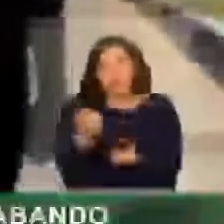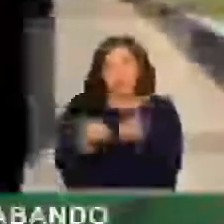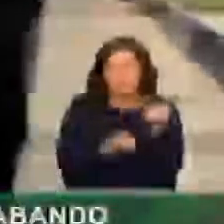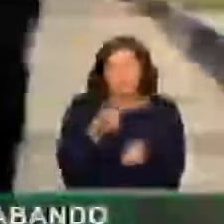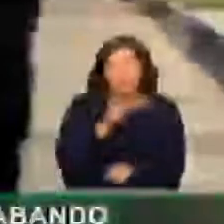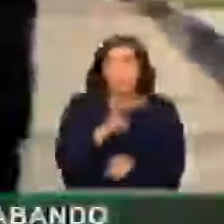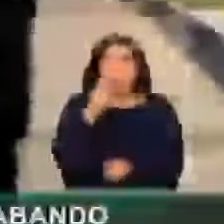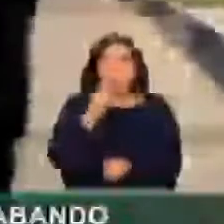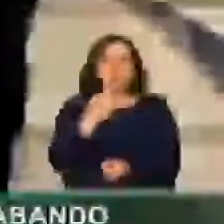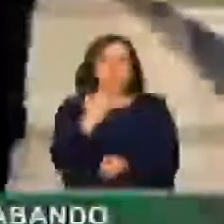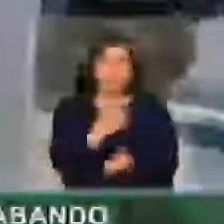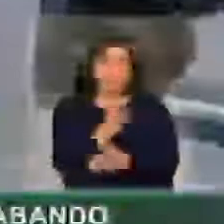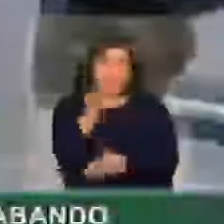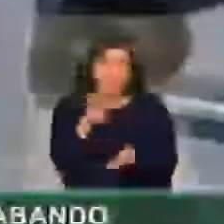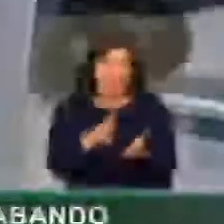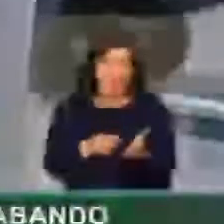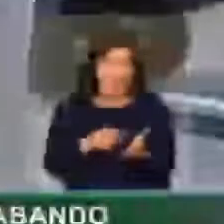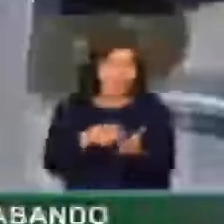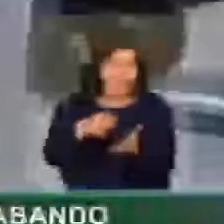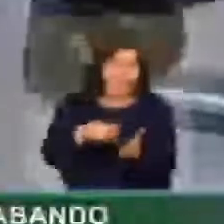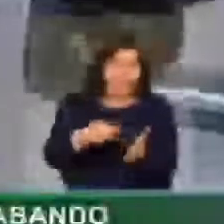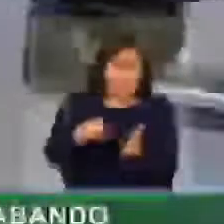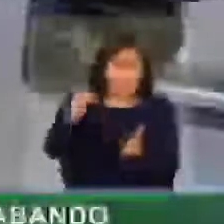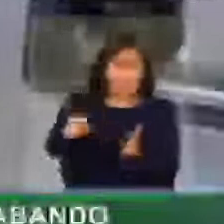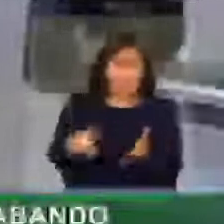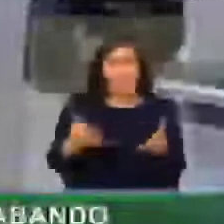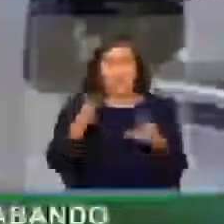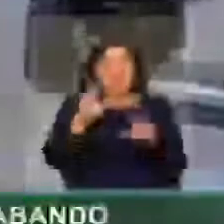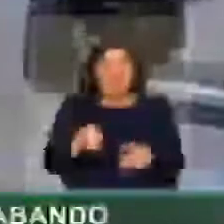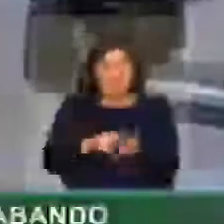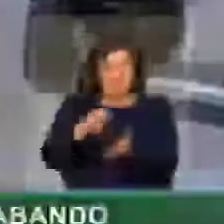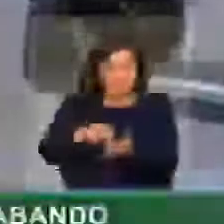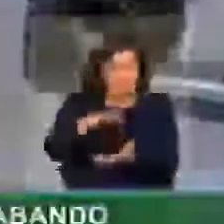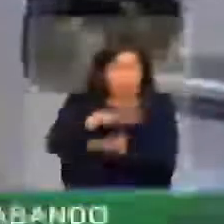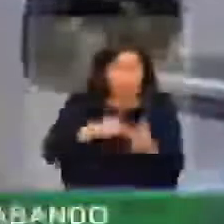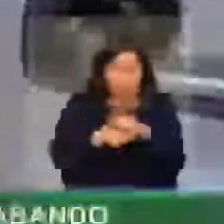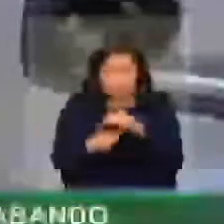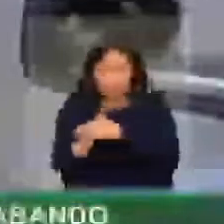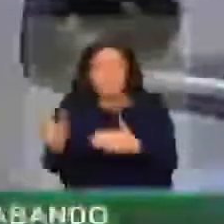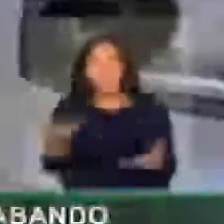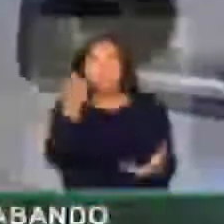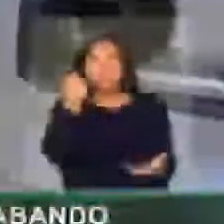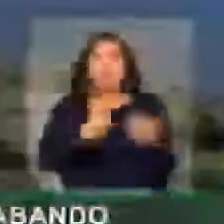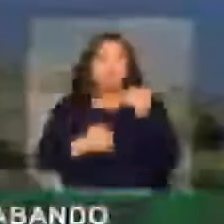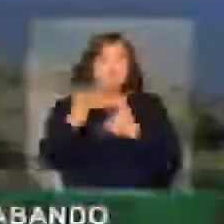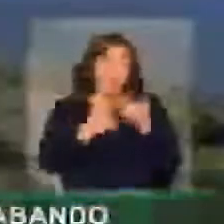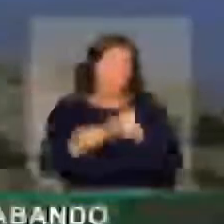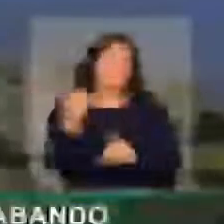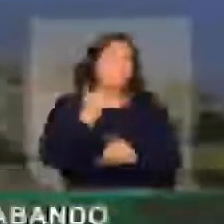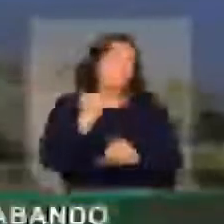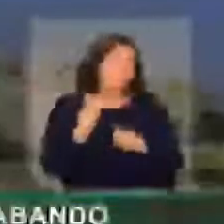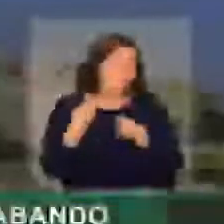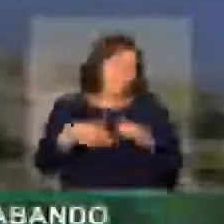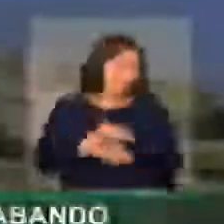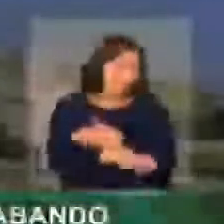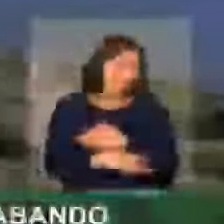por Ruta 3 hacia la capital salteña, y allanamientos realizados en Salto, permitieron acceder a la información de cómo se